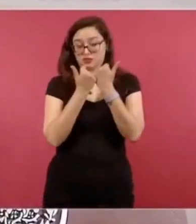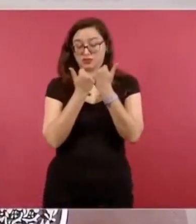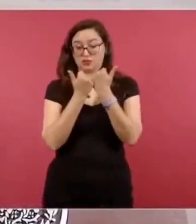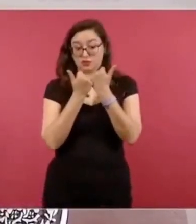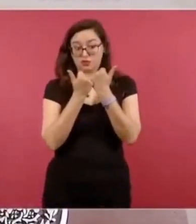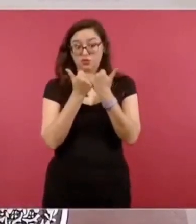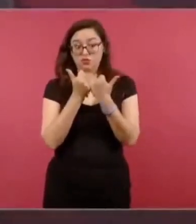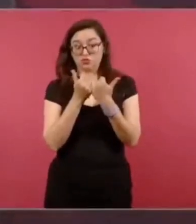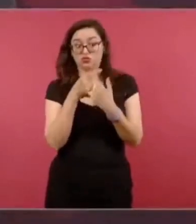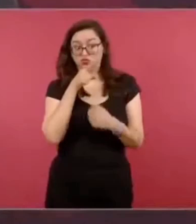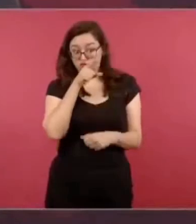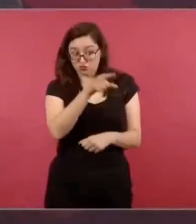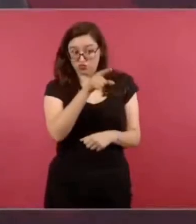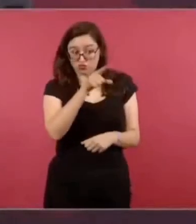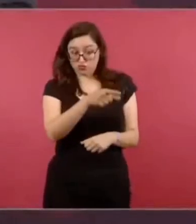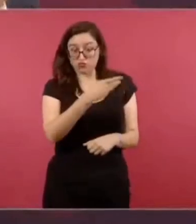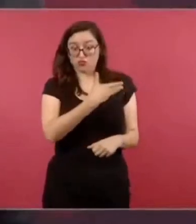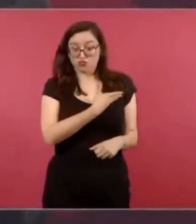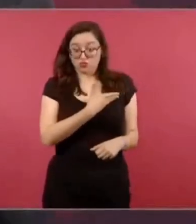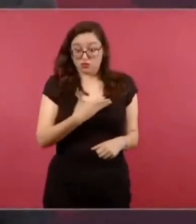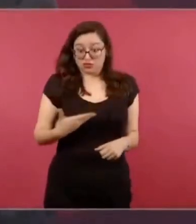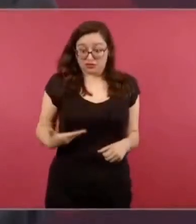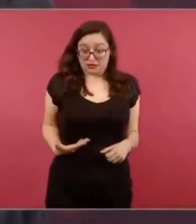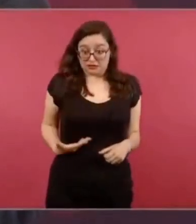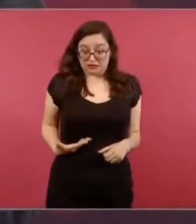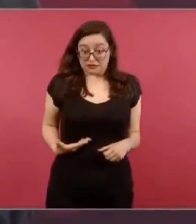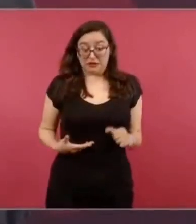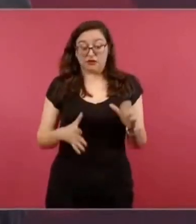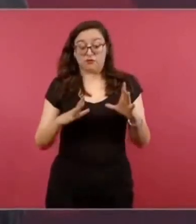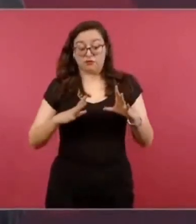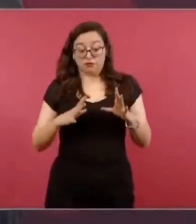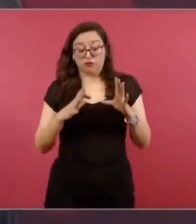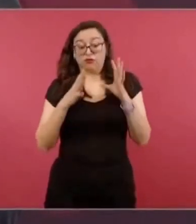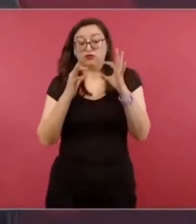la señora Casar la creó